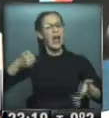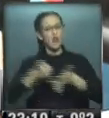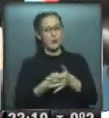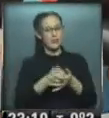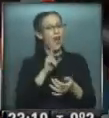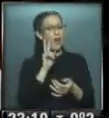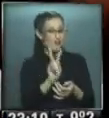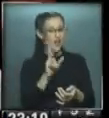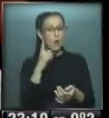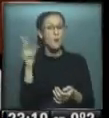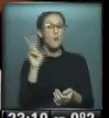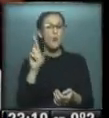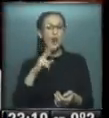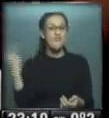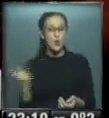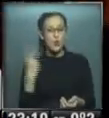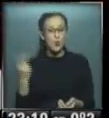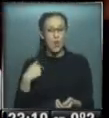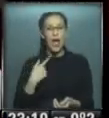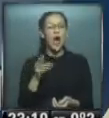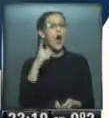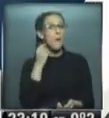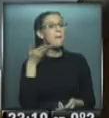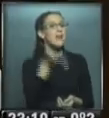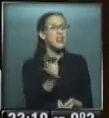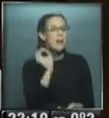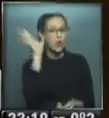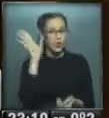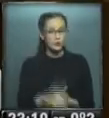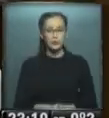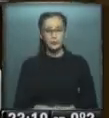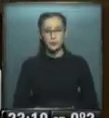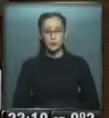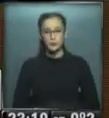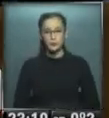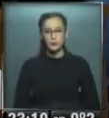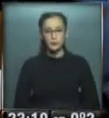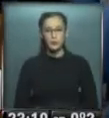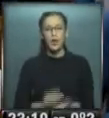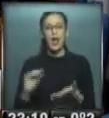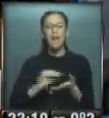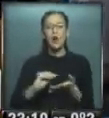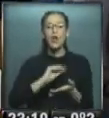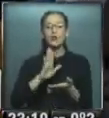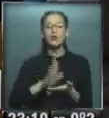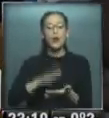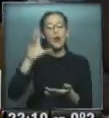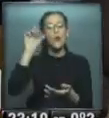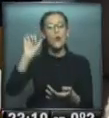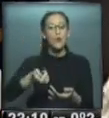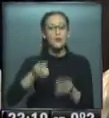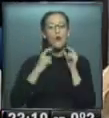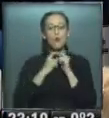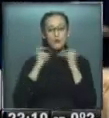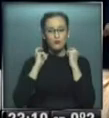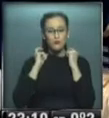de Reinaldo Rodas, le pidió disculpas. Los abogados de la querella en la causa que condenó a Julio César